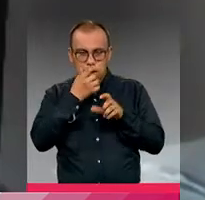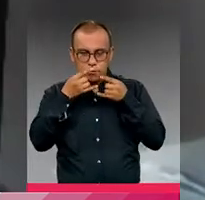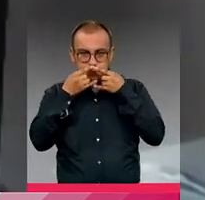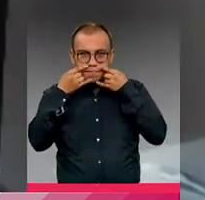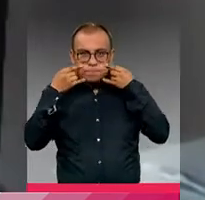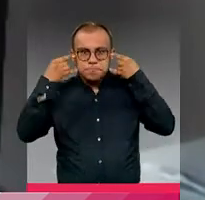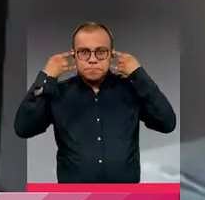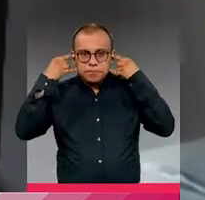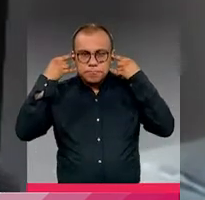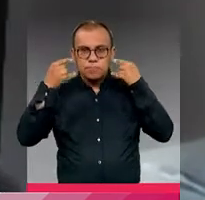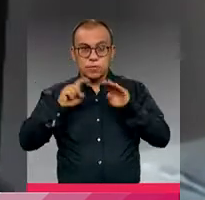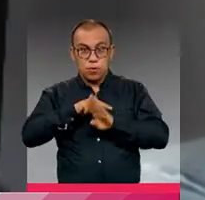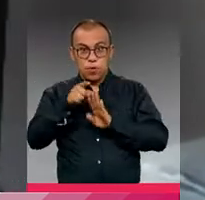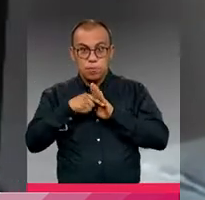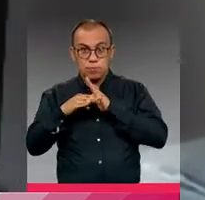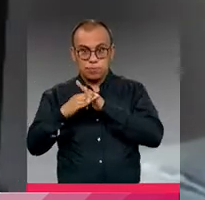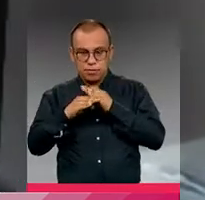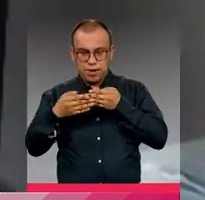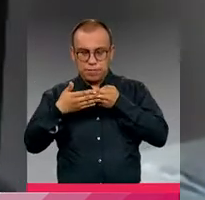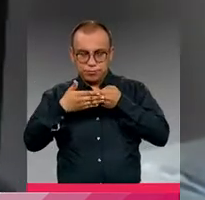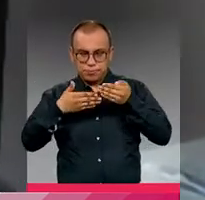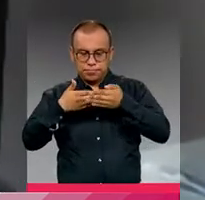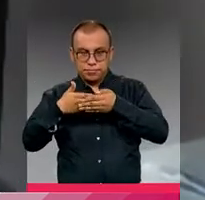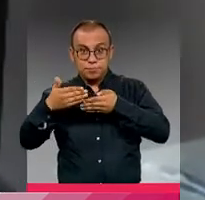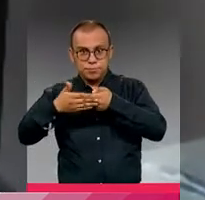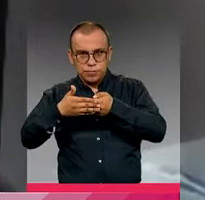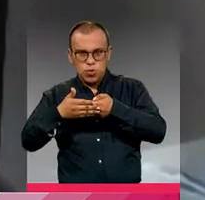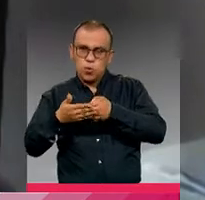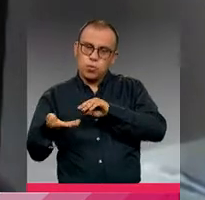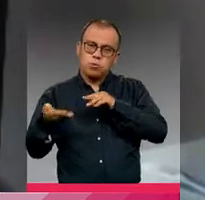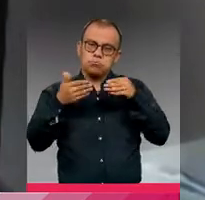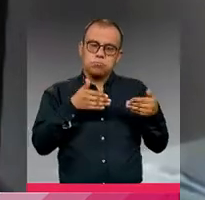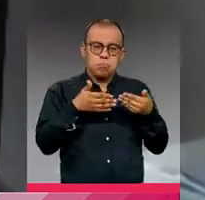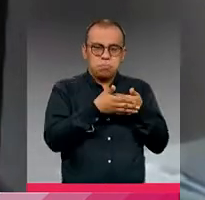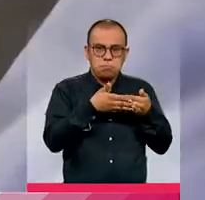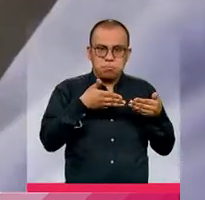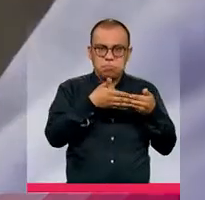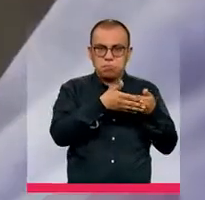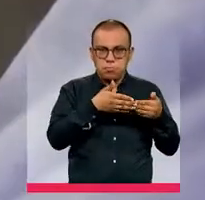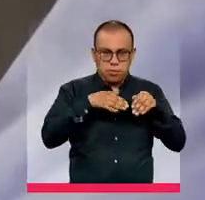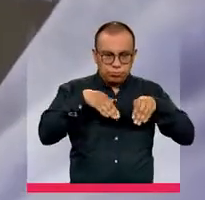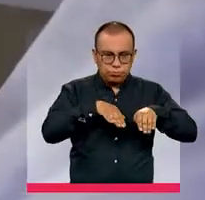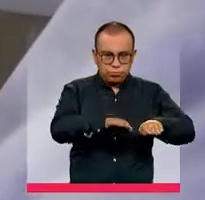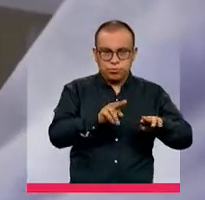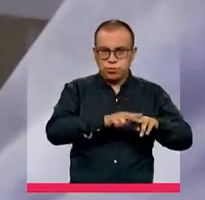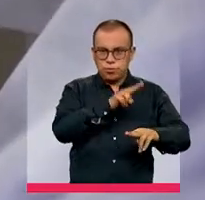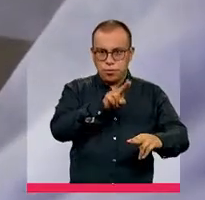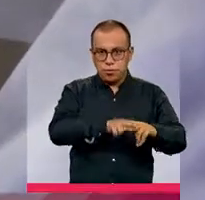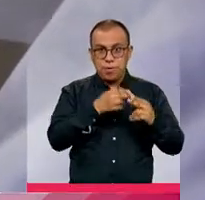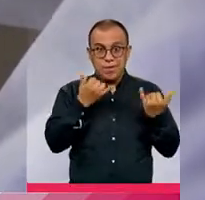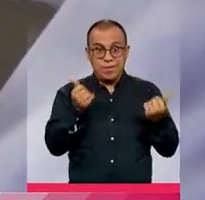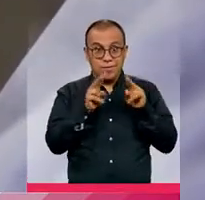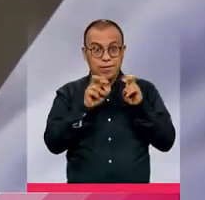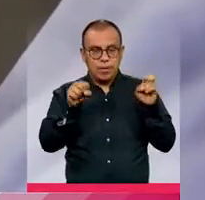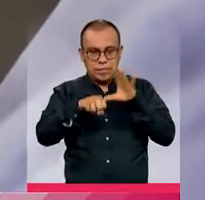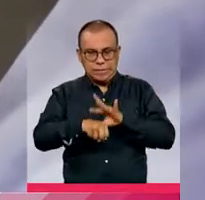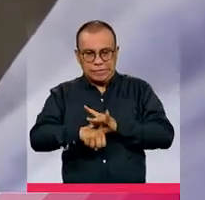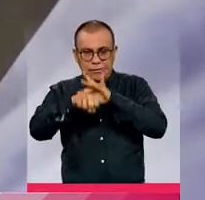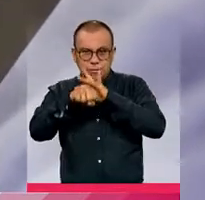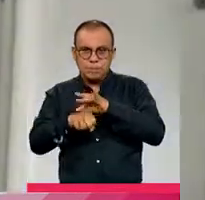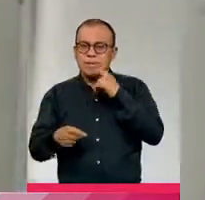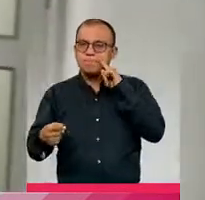por ultrasonido para juntar las capas, lo que utilizan es una costura de máquina. Las autoridades insisten en que los de uso clínico deben